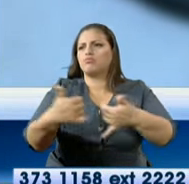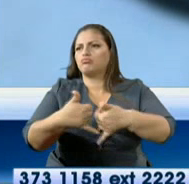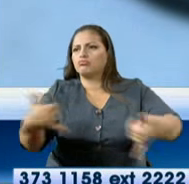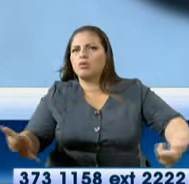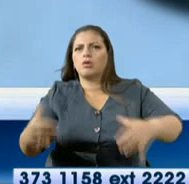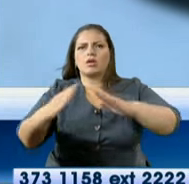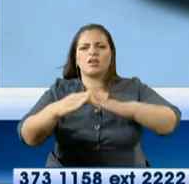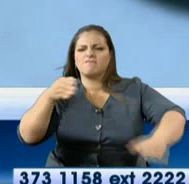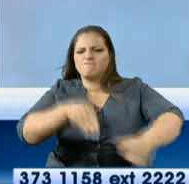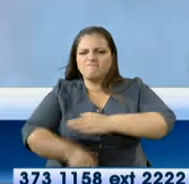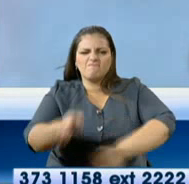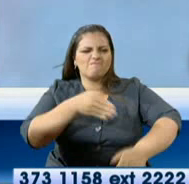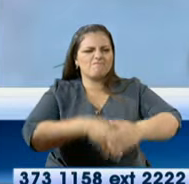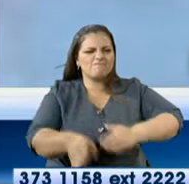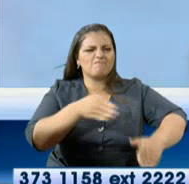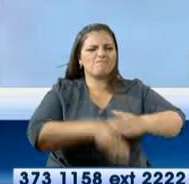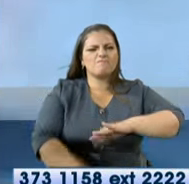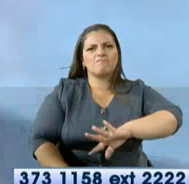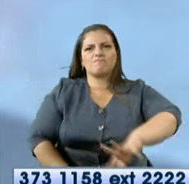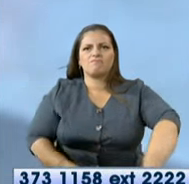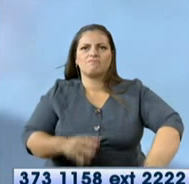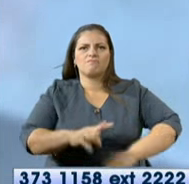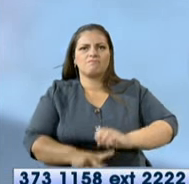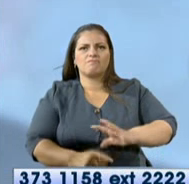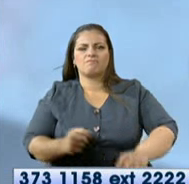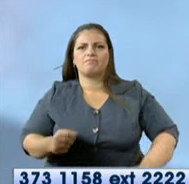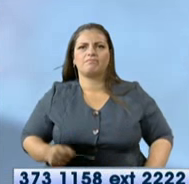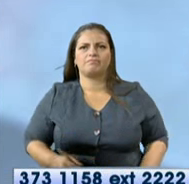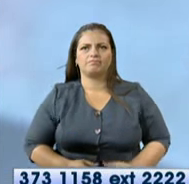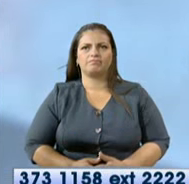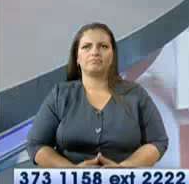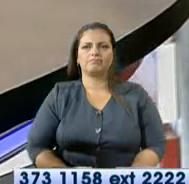domicilios. En Quito informó Iván Casamen.